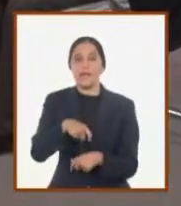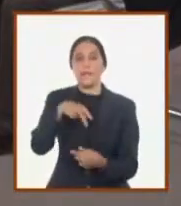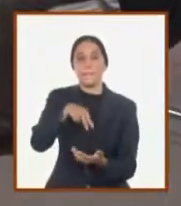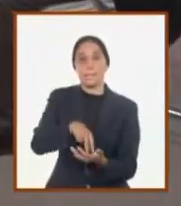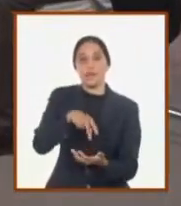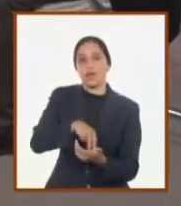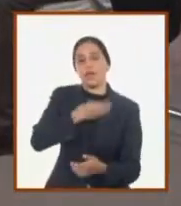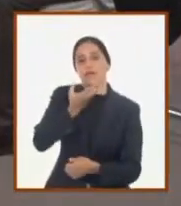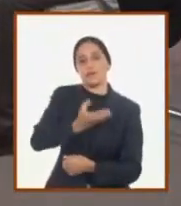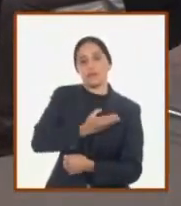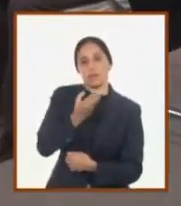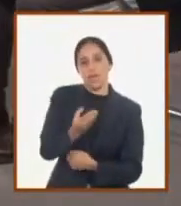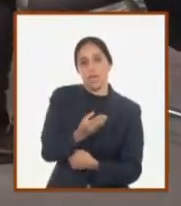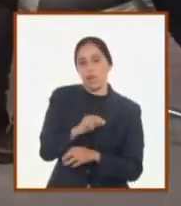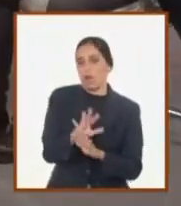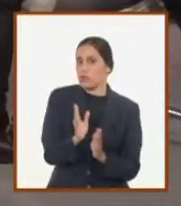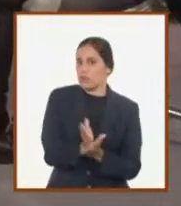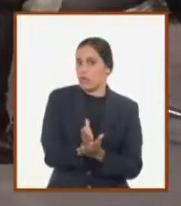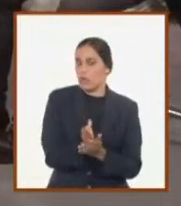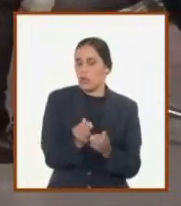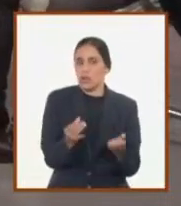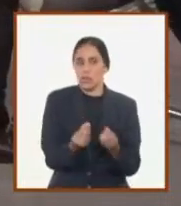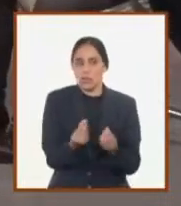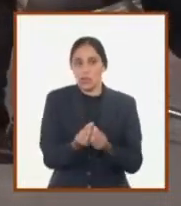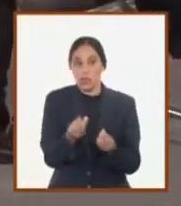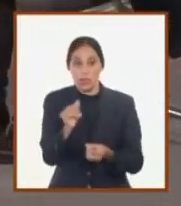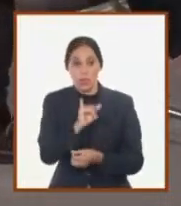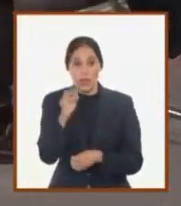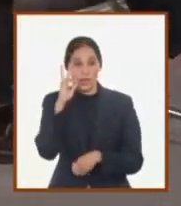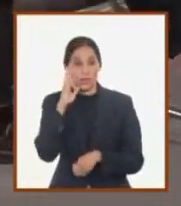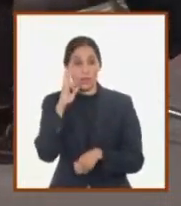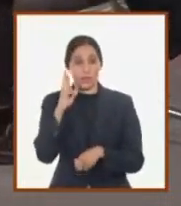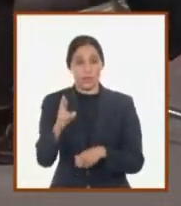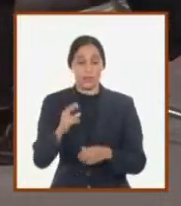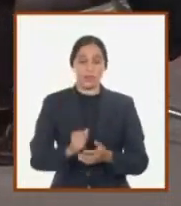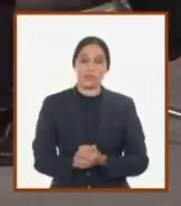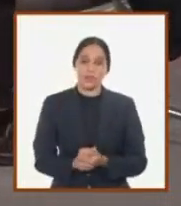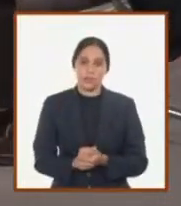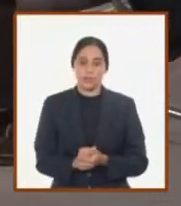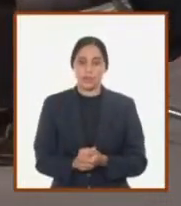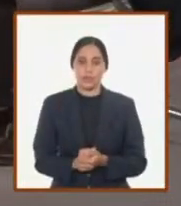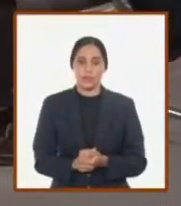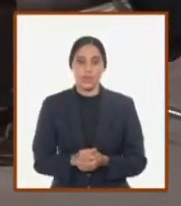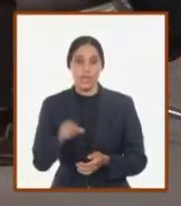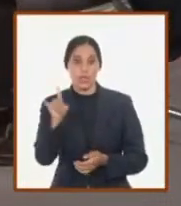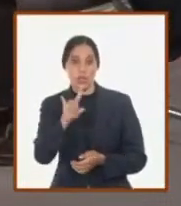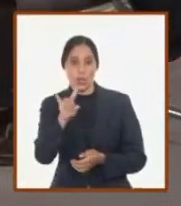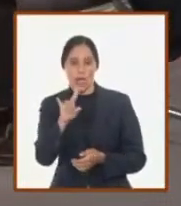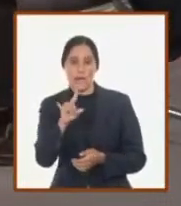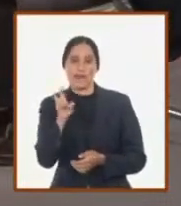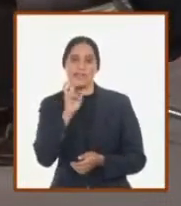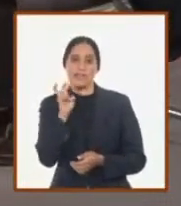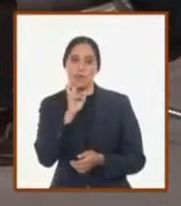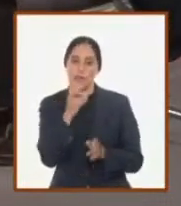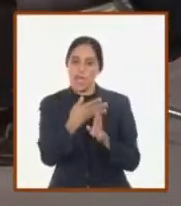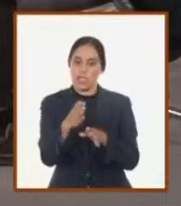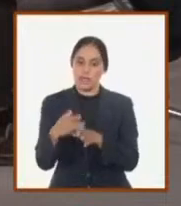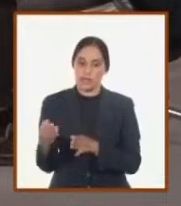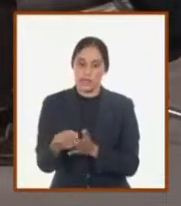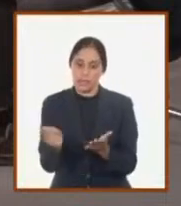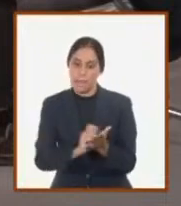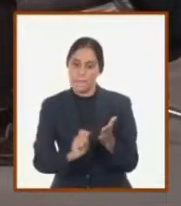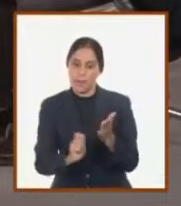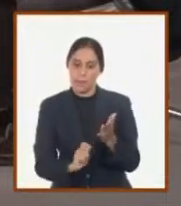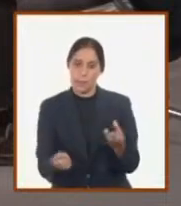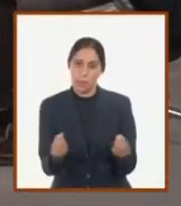con con la digamos con con el mérito que fueron eh sacados en nueve idiomas mm ahí participar